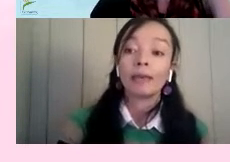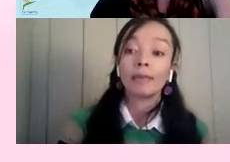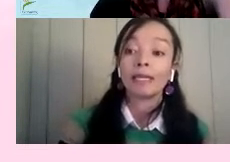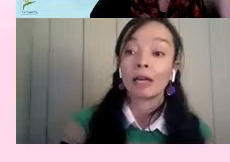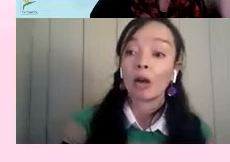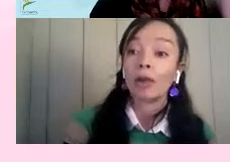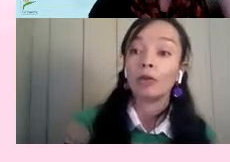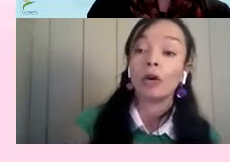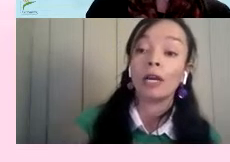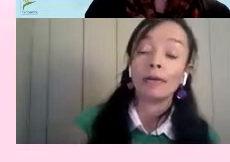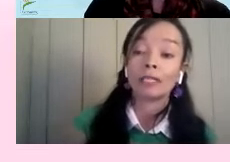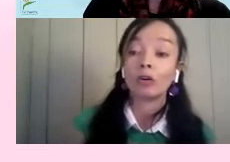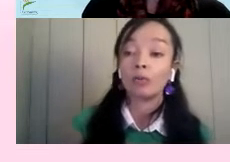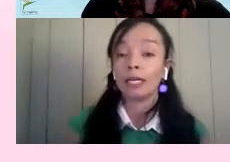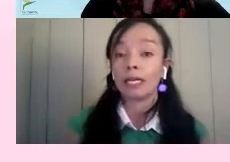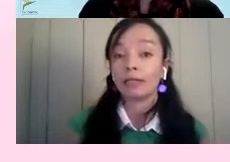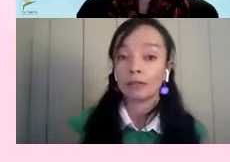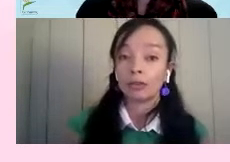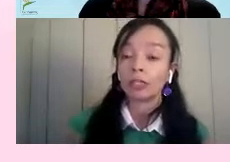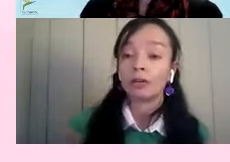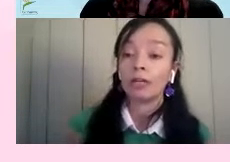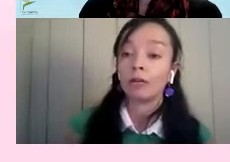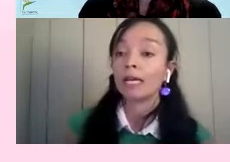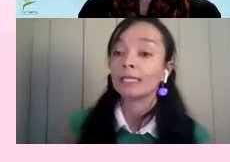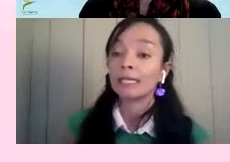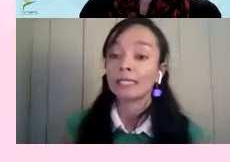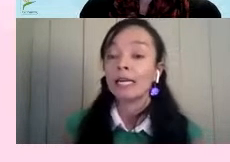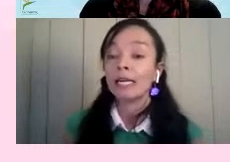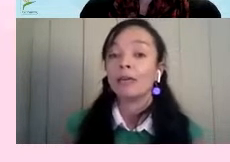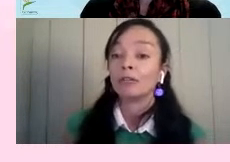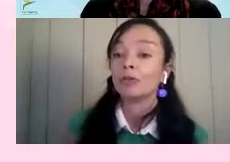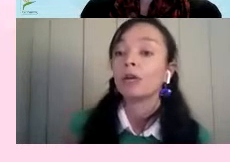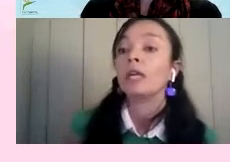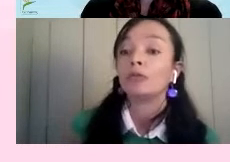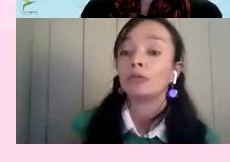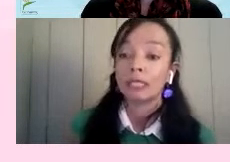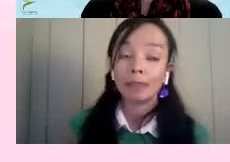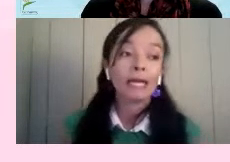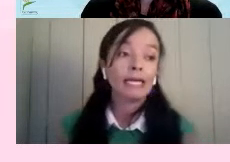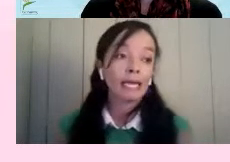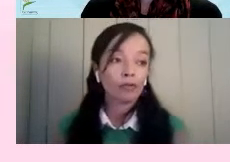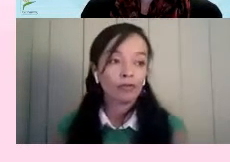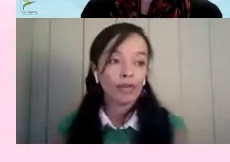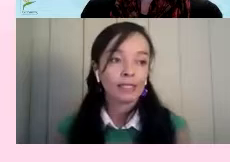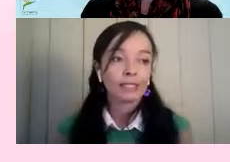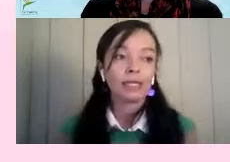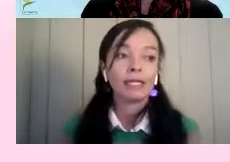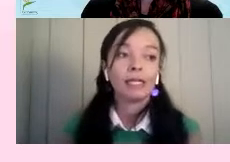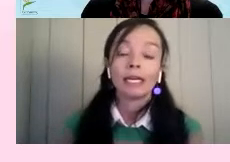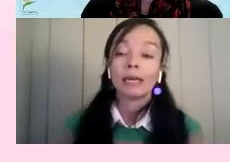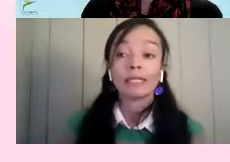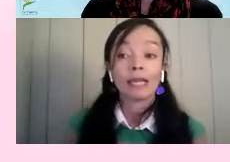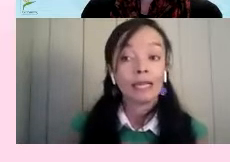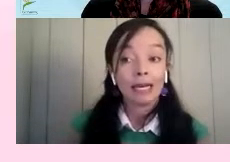También, cuando el bebé se comunica con el lenguaje de señas, le va a ayudar con la autoestima y la confianza,